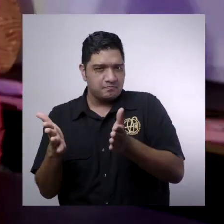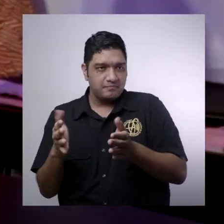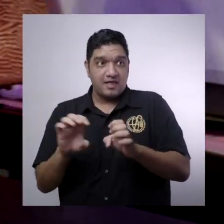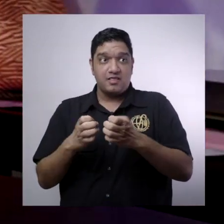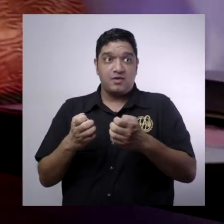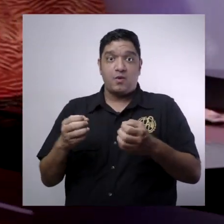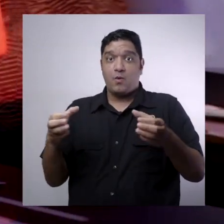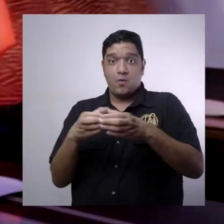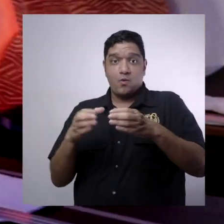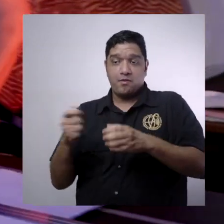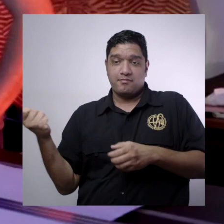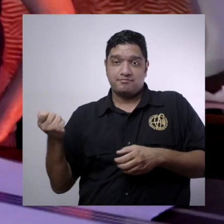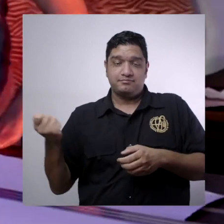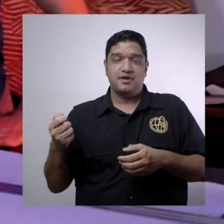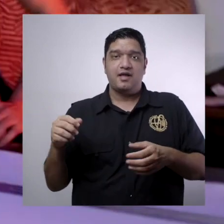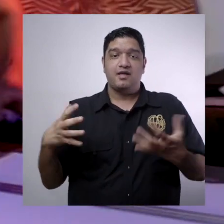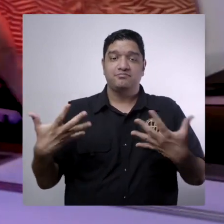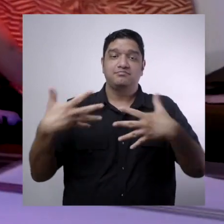Torana.